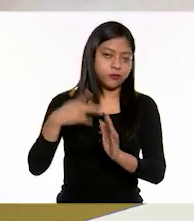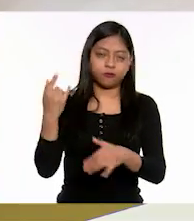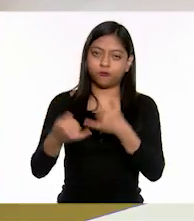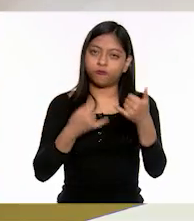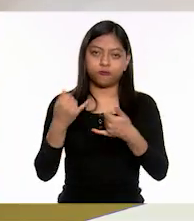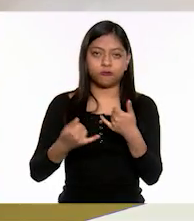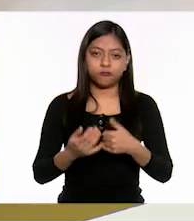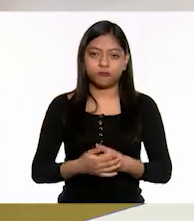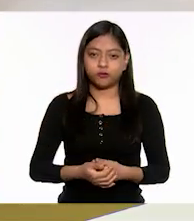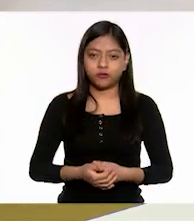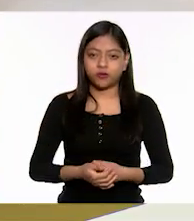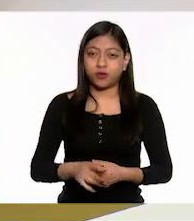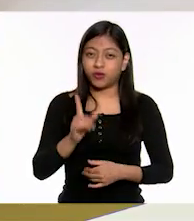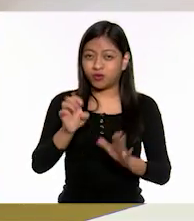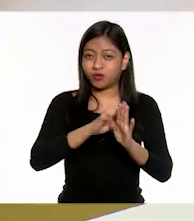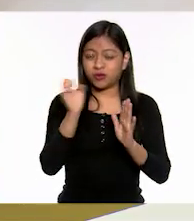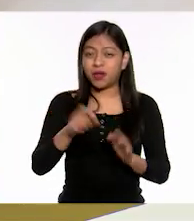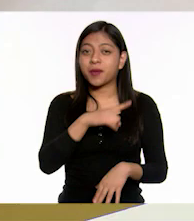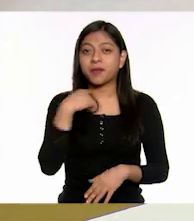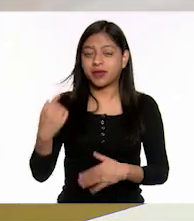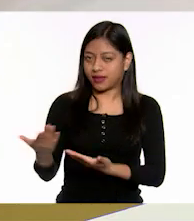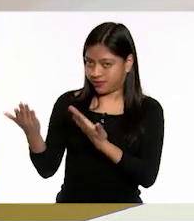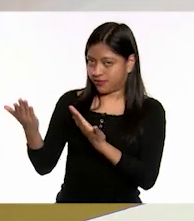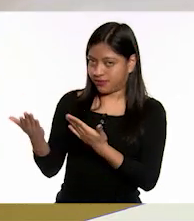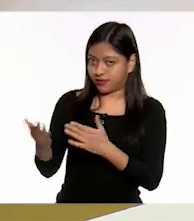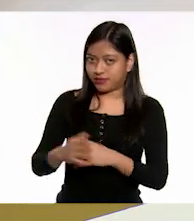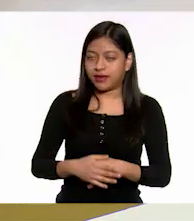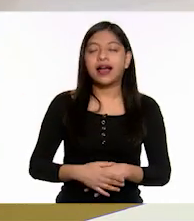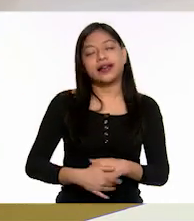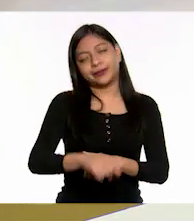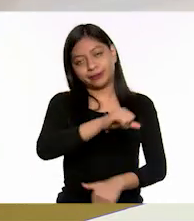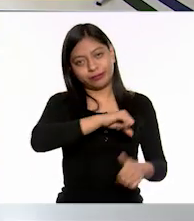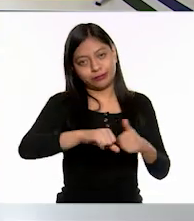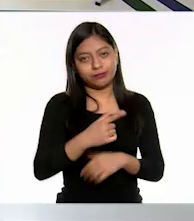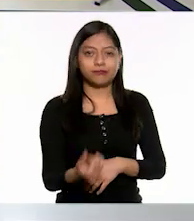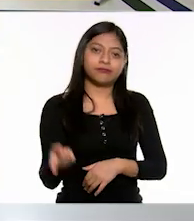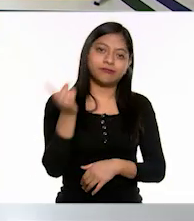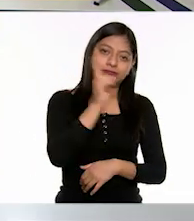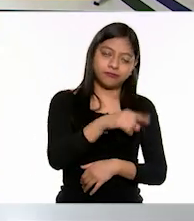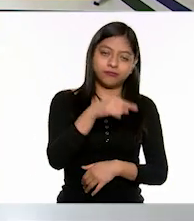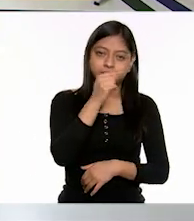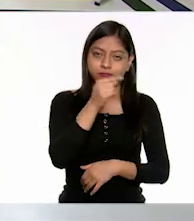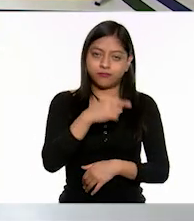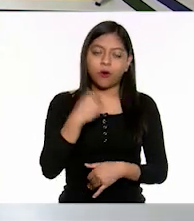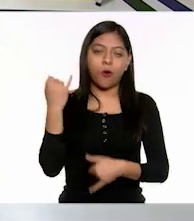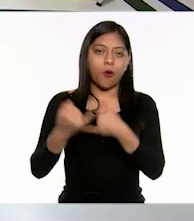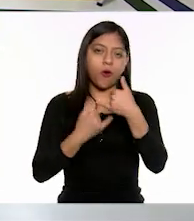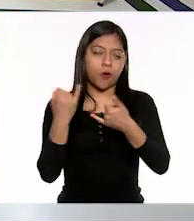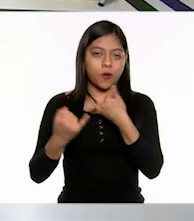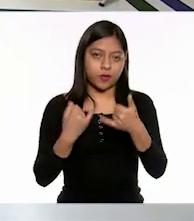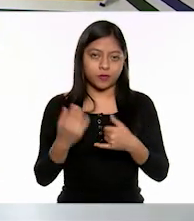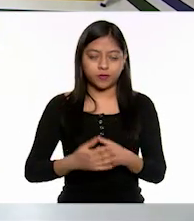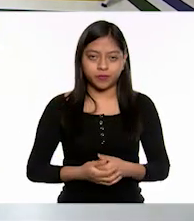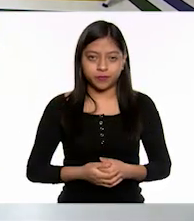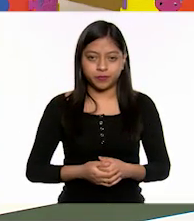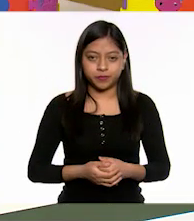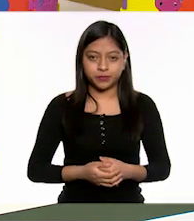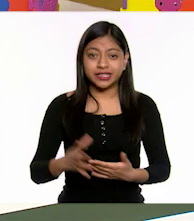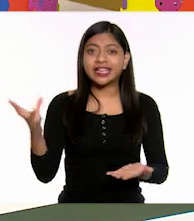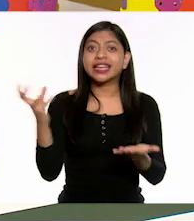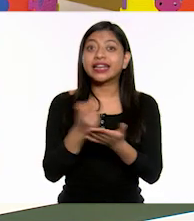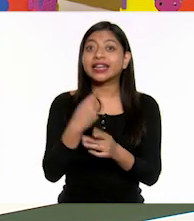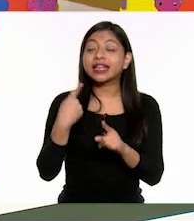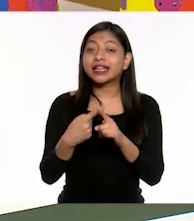y si yo pierdo ya perdí le toque el turno al siguiente participante gana